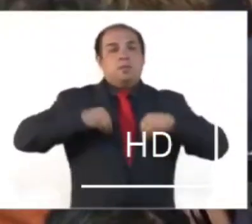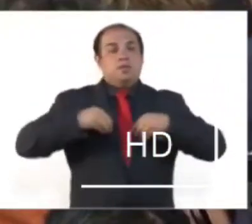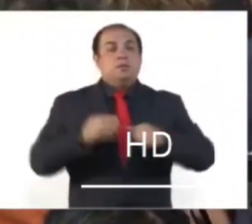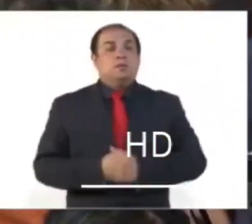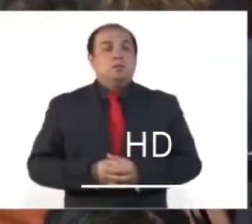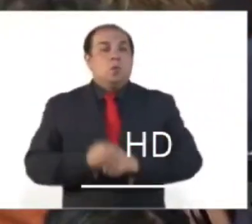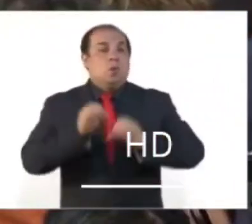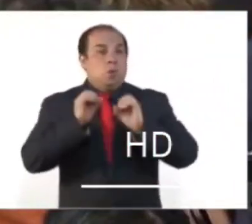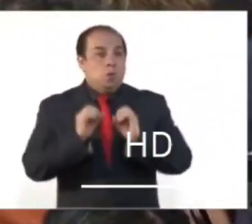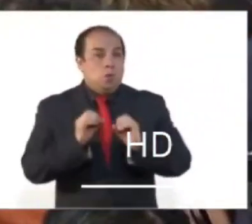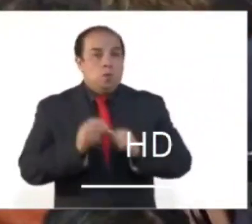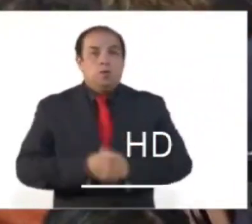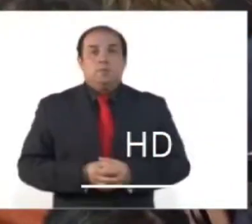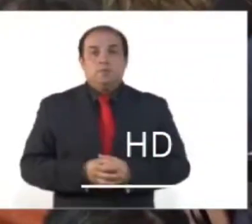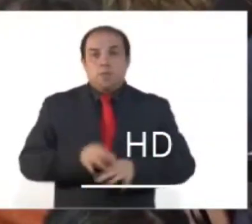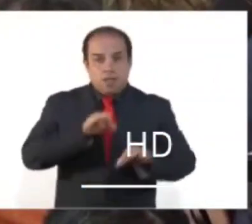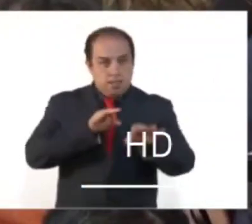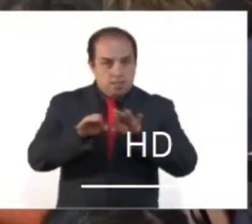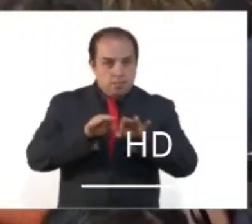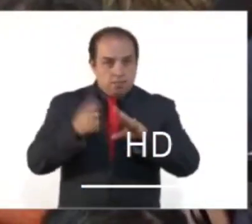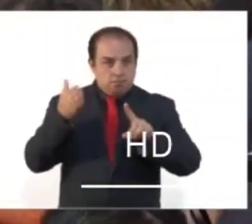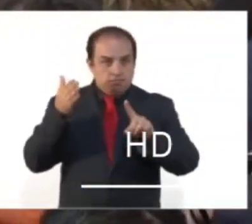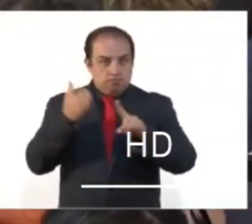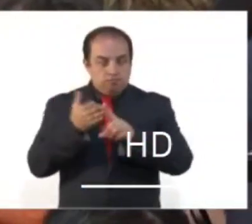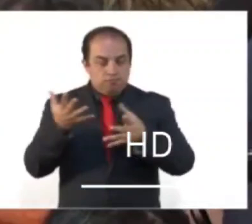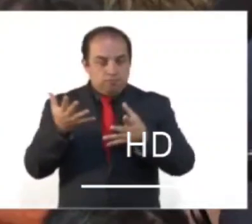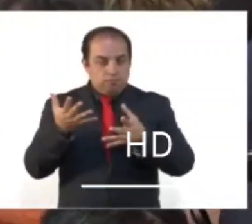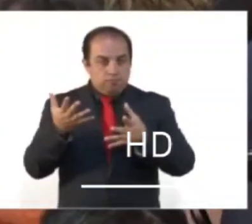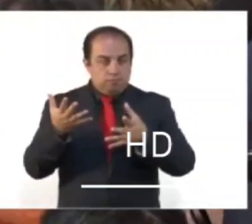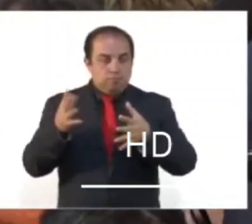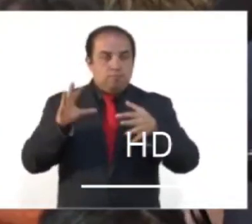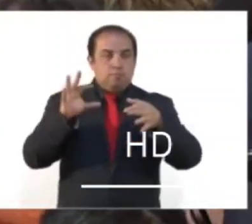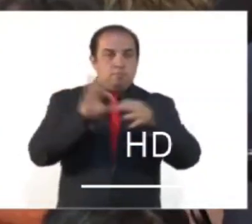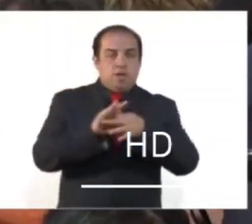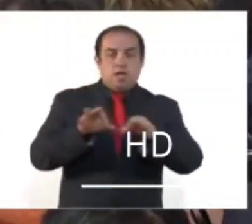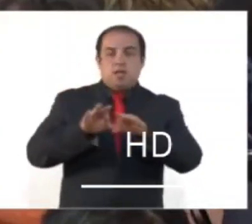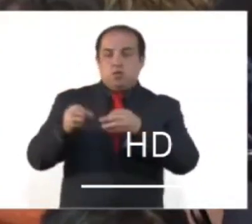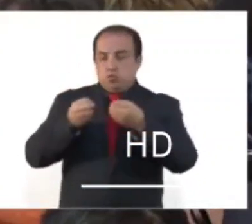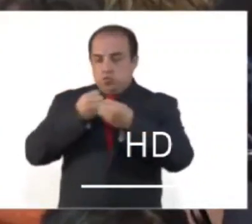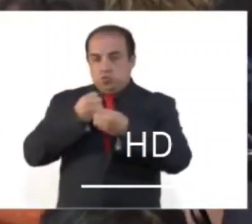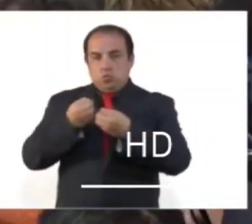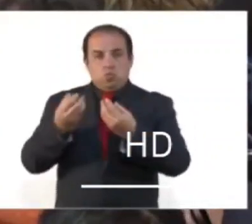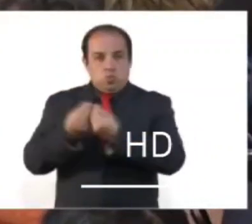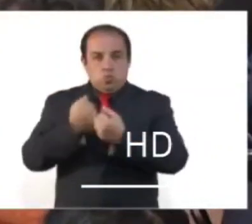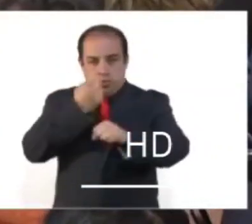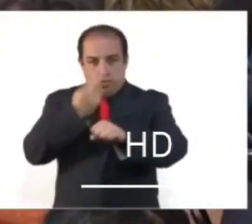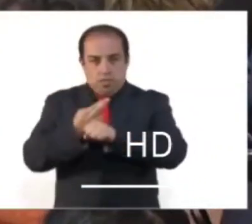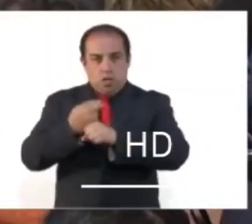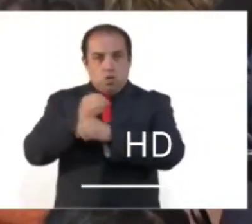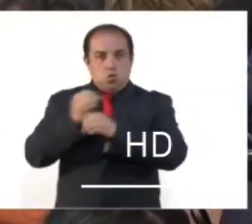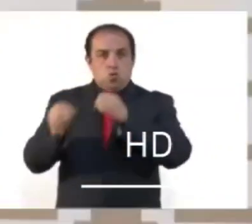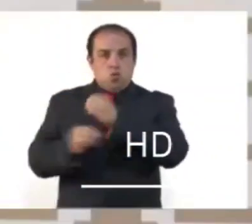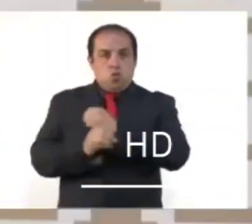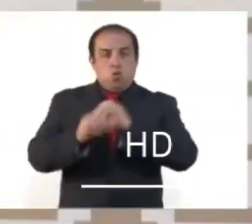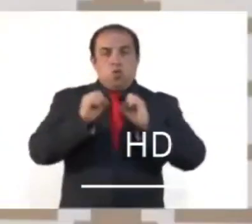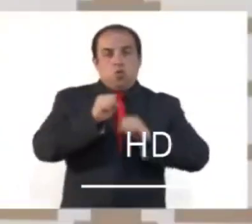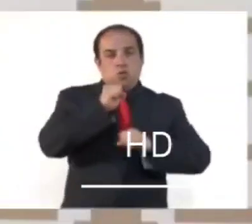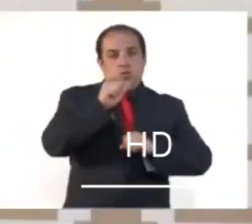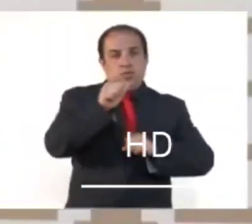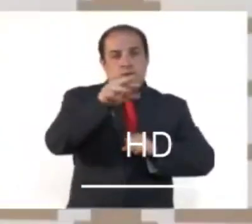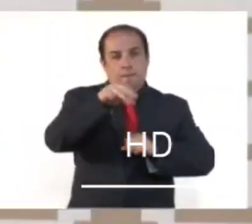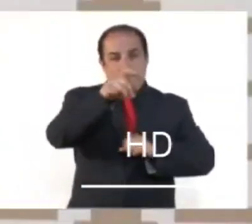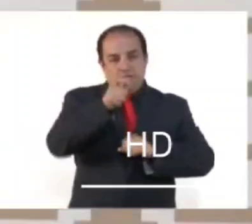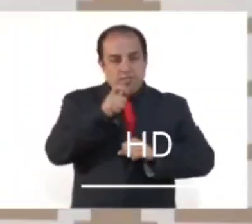decir las labores de colaboración que estamos haciendo con la Secretaría de Obras, ¿no?, y con el SACMEX. En